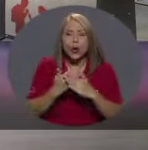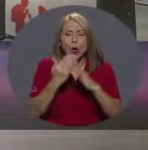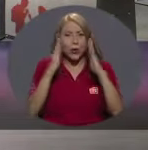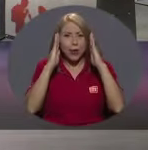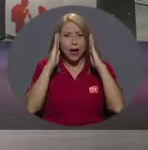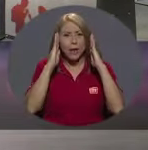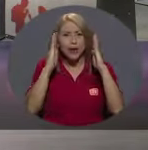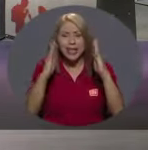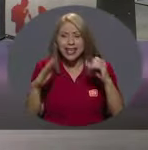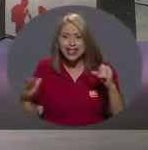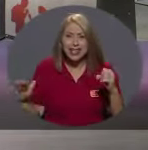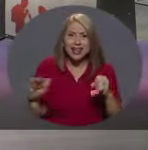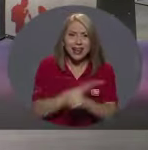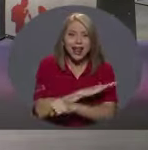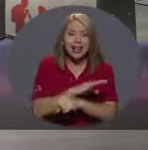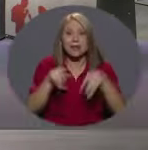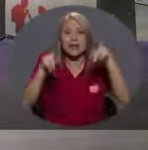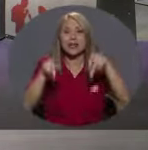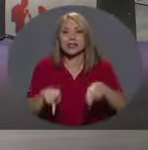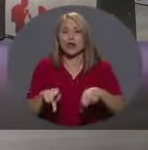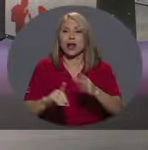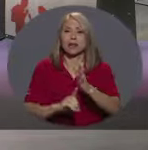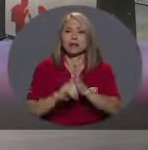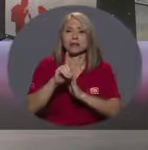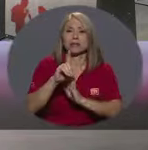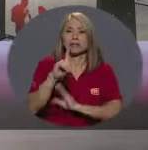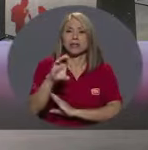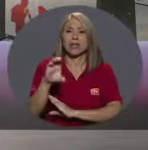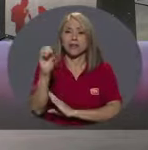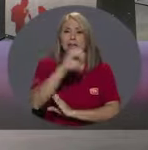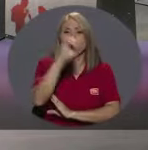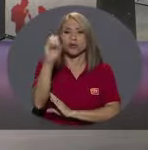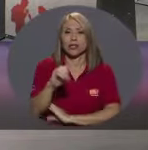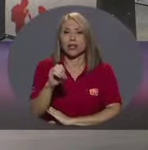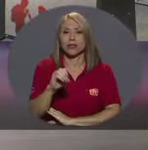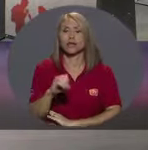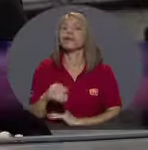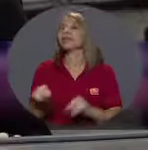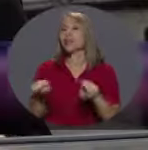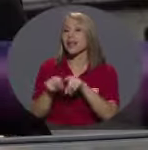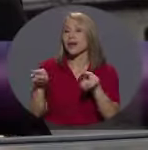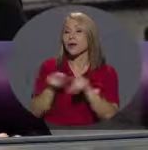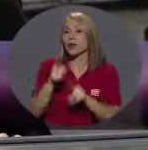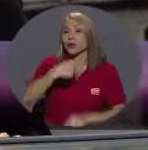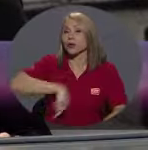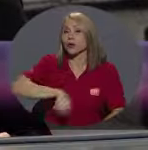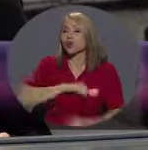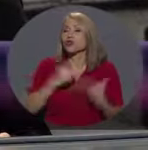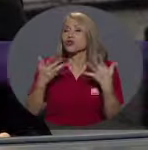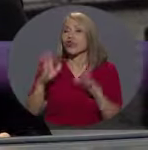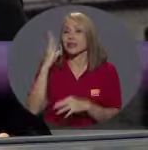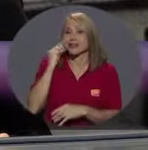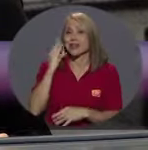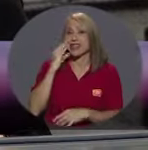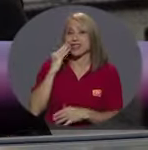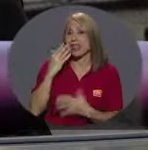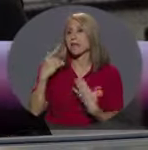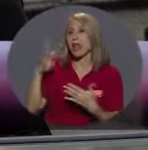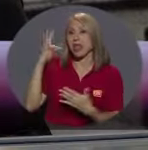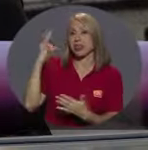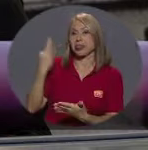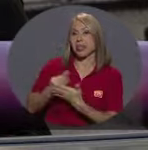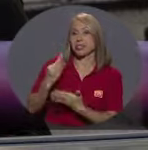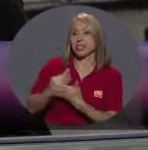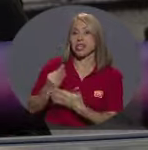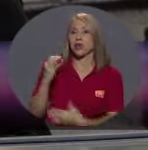integral permita que esa persona se desarrolle al 100% de sus capacidades. Y la experiencia que hemos tenido, bueno, Ignacio es testigo,